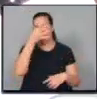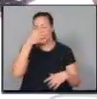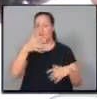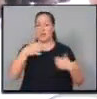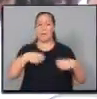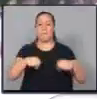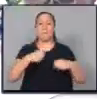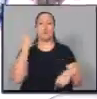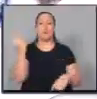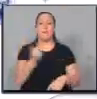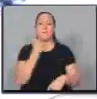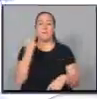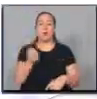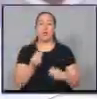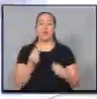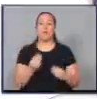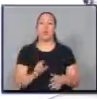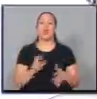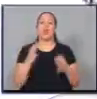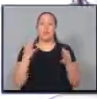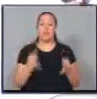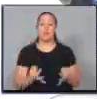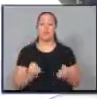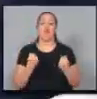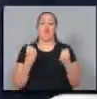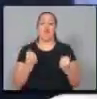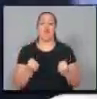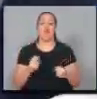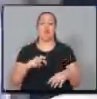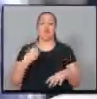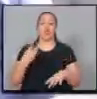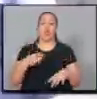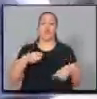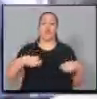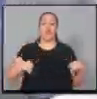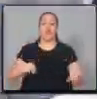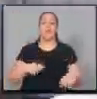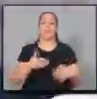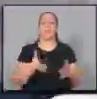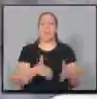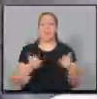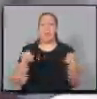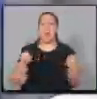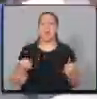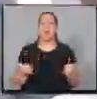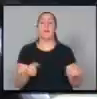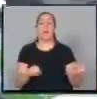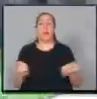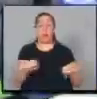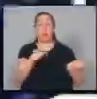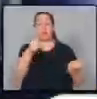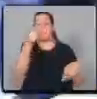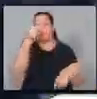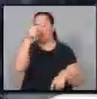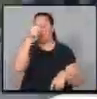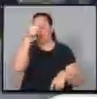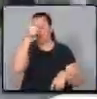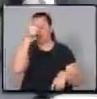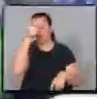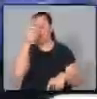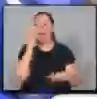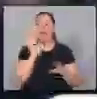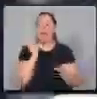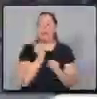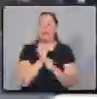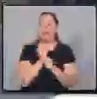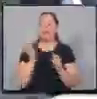que es importante porque va a reforzar todo el patrullaje de nuestro distrito, le da más agilidad, más dinamismo a la fuerza, ya sea por un lado, estamos trabajando juntos